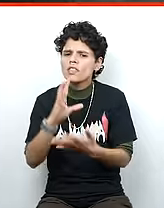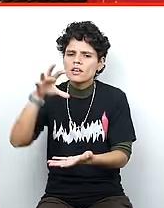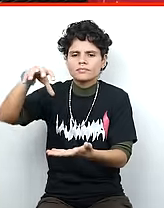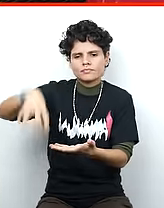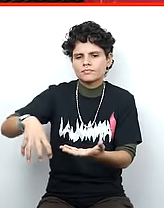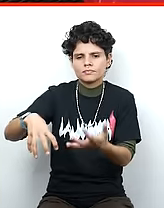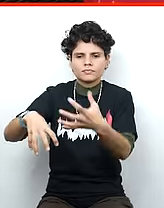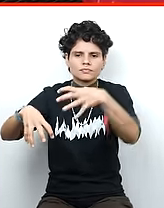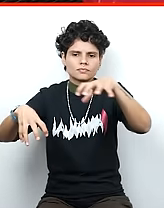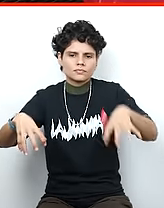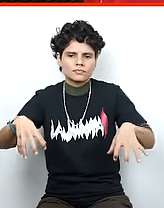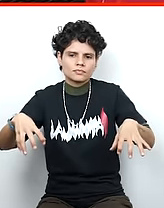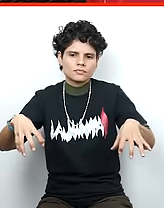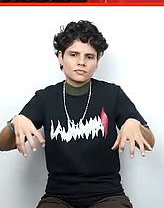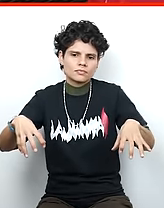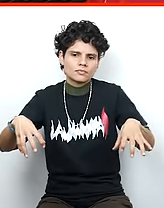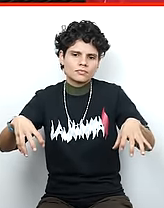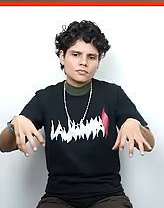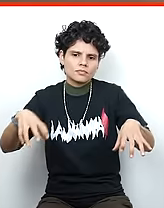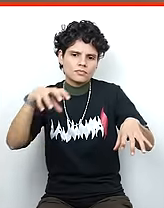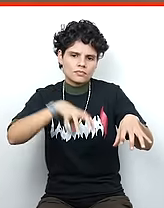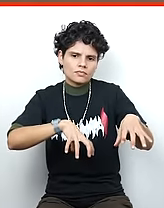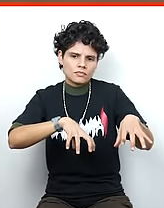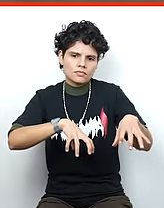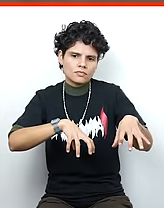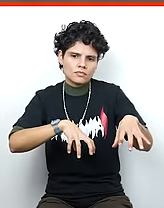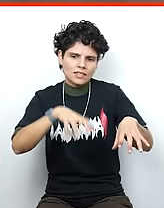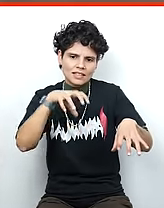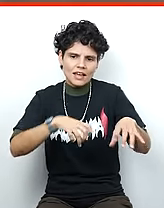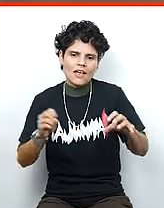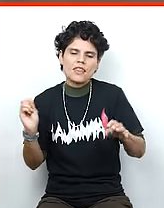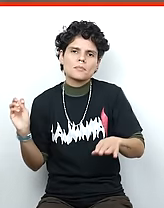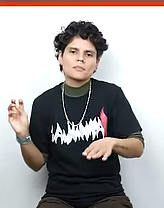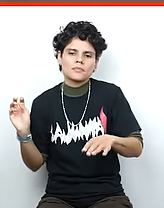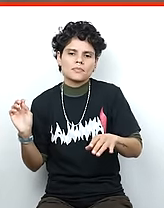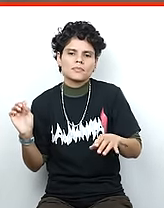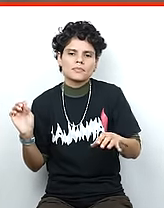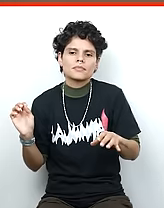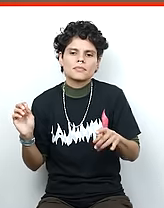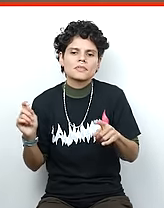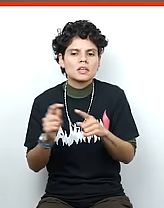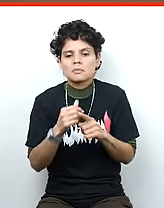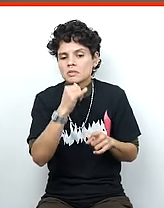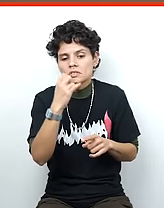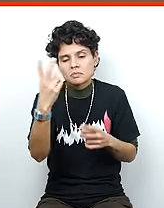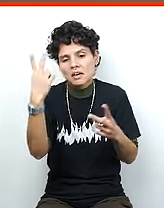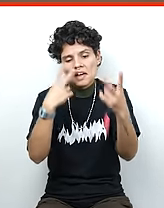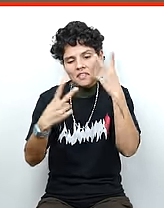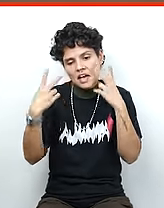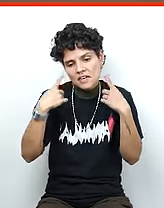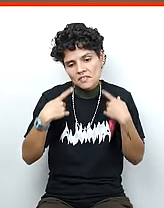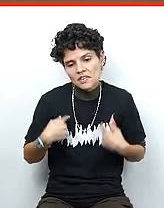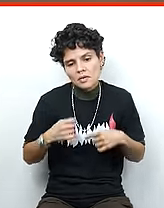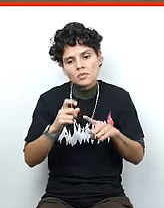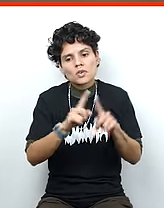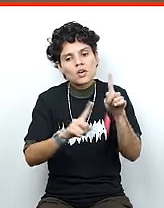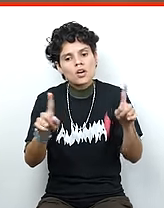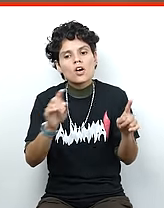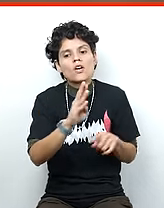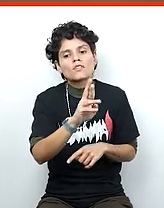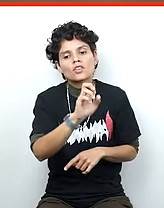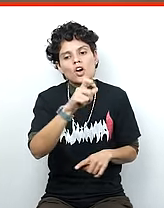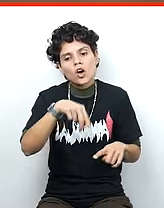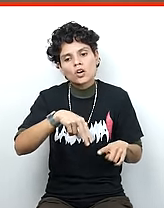County y en Broward County y en el centro de migración también, en Chrome. Saludos para los cabros, ya no sé si me van a ver, pero para los